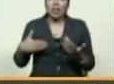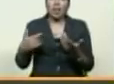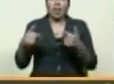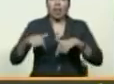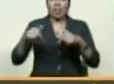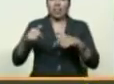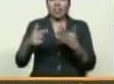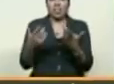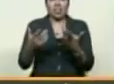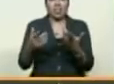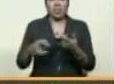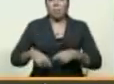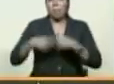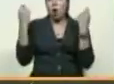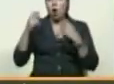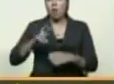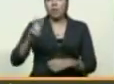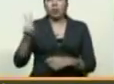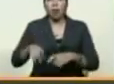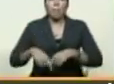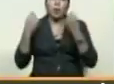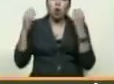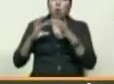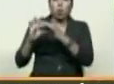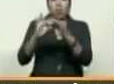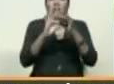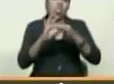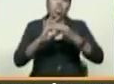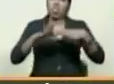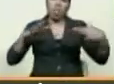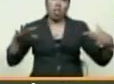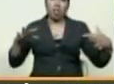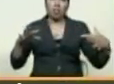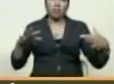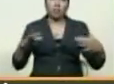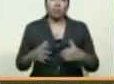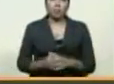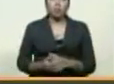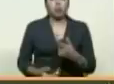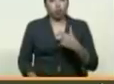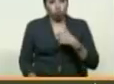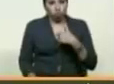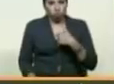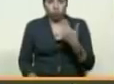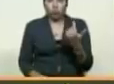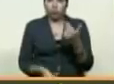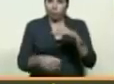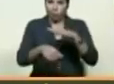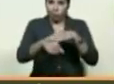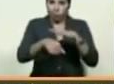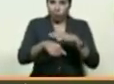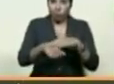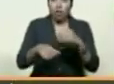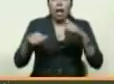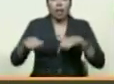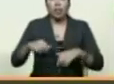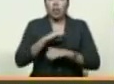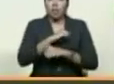espíritu nacional, la unidad nacional. Yo les digo lo siguiente, la Fuerza